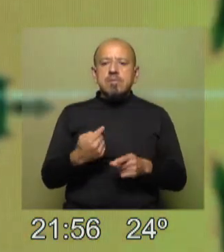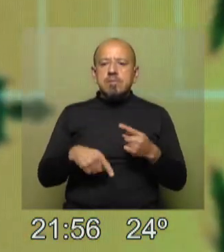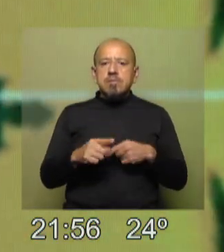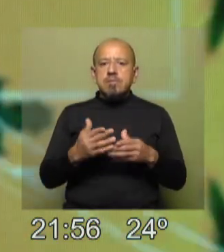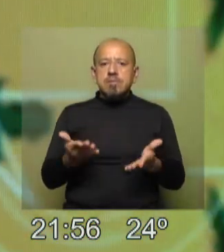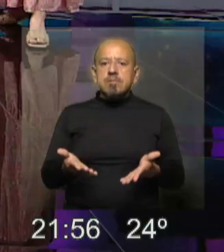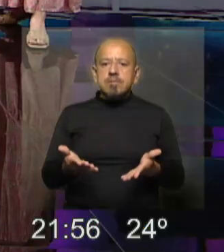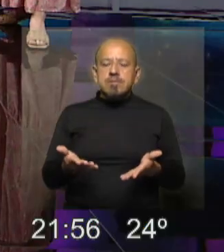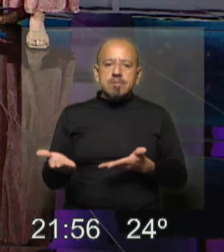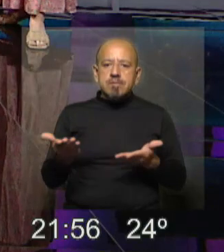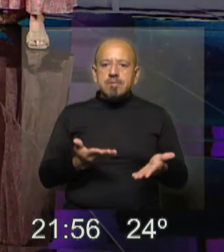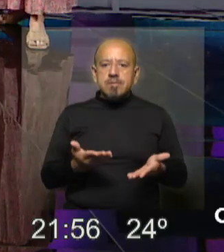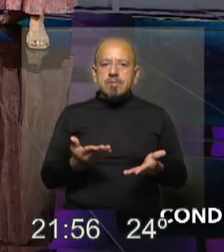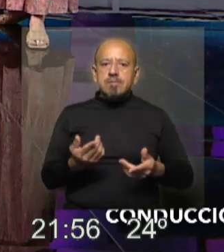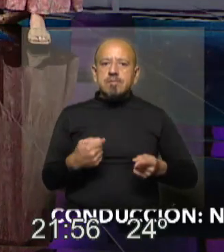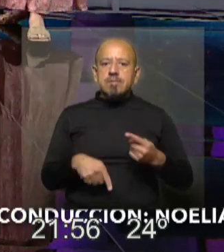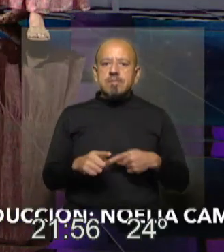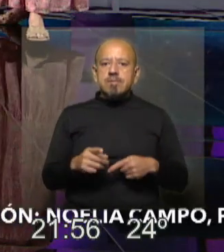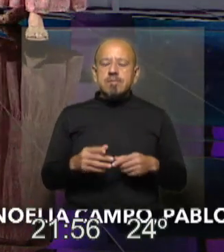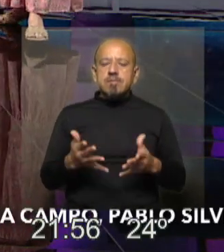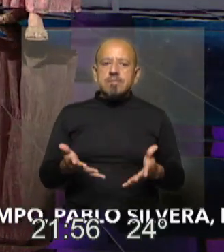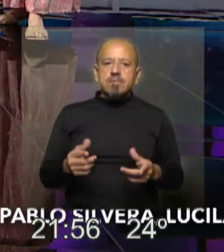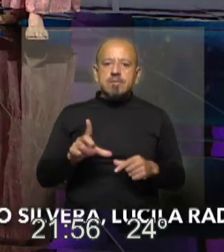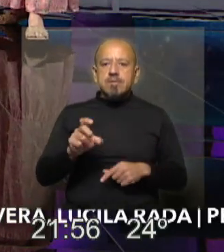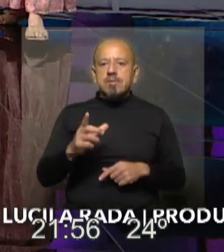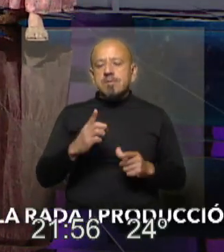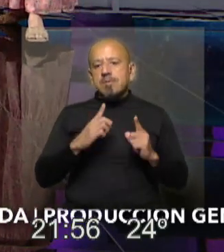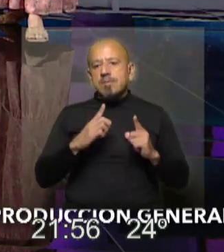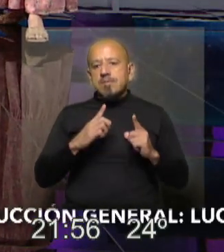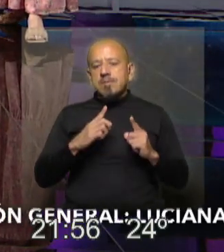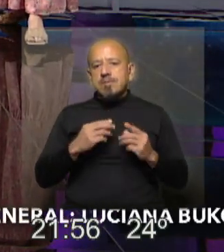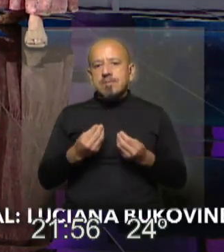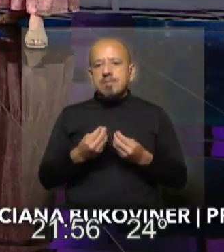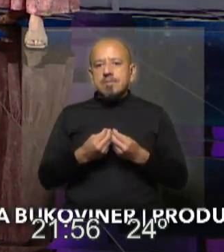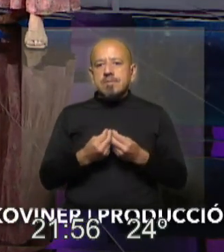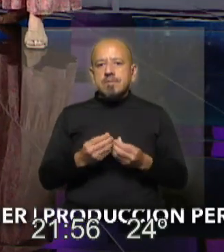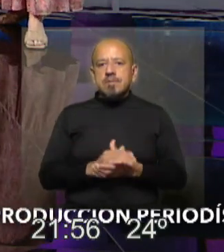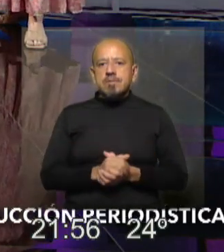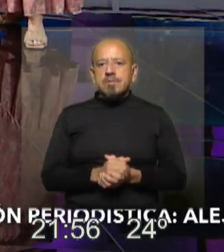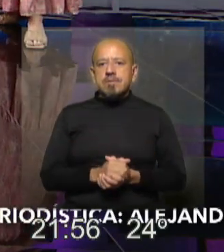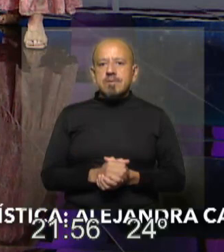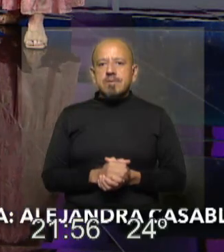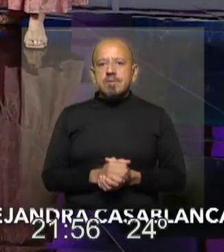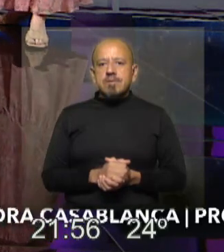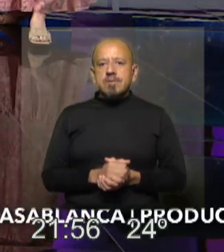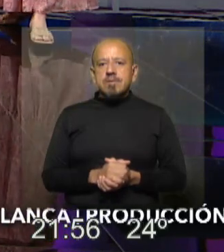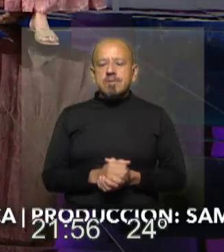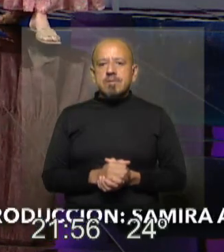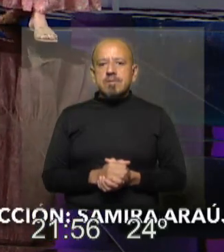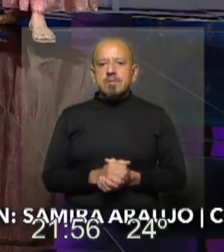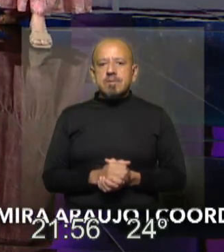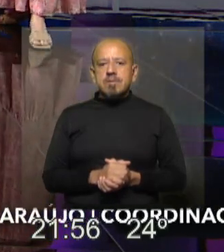bueno, la invitación está más que hecha. Y por supuesto esperemos que se llene, como siempre. Está divino ese mirador, todo está hermoso, está hermoso.